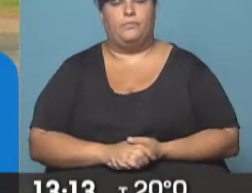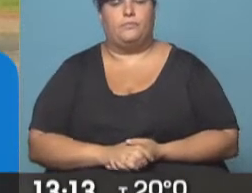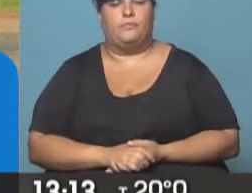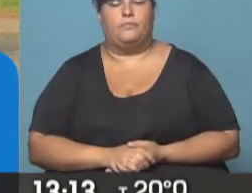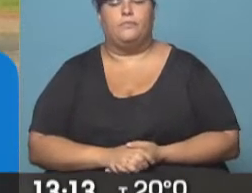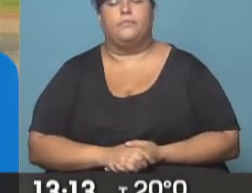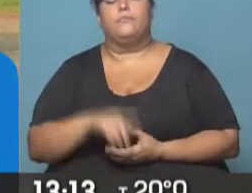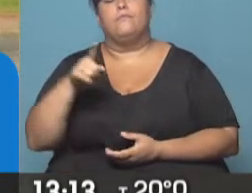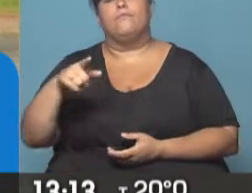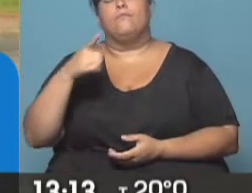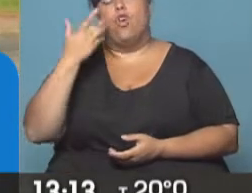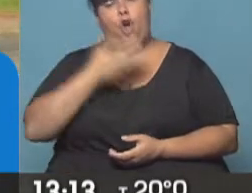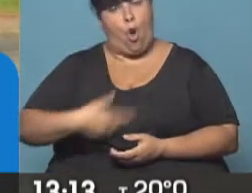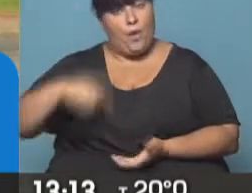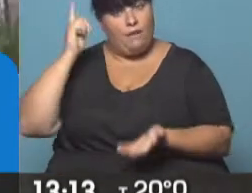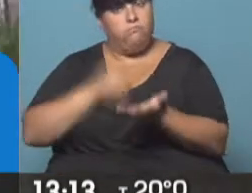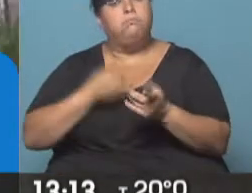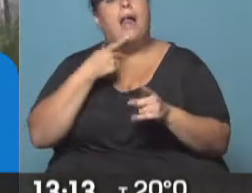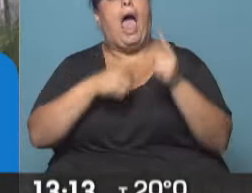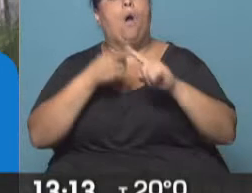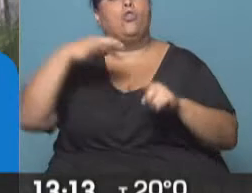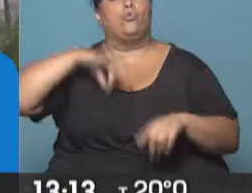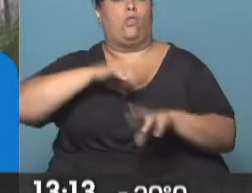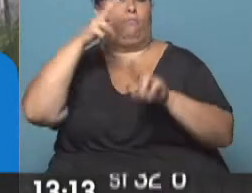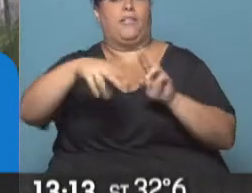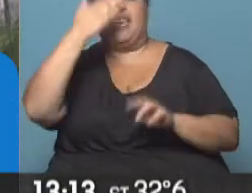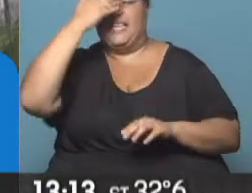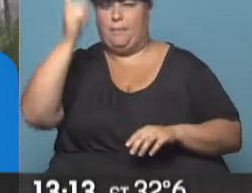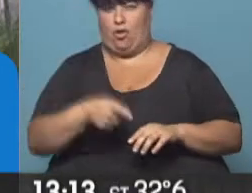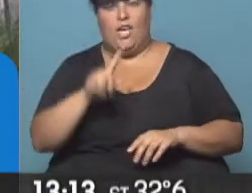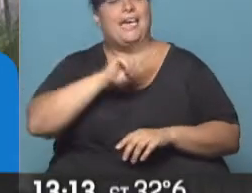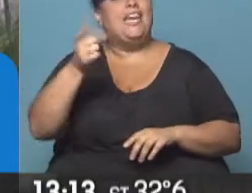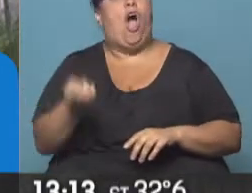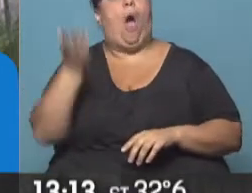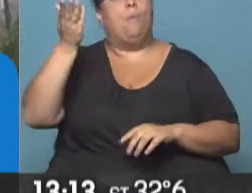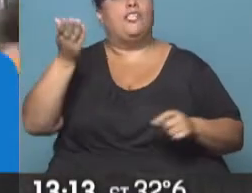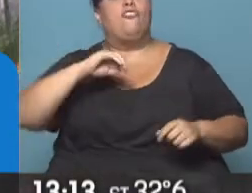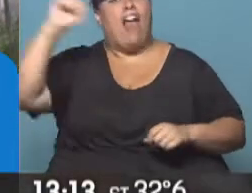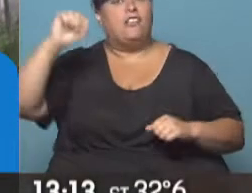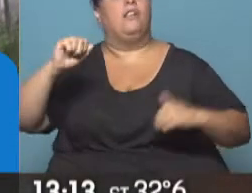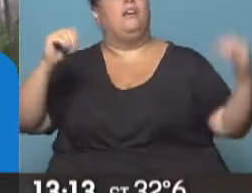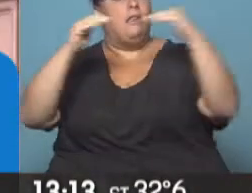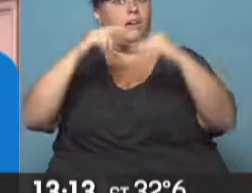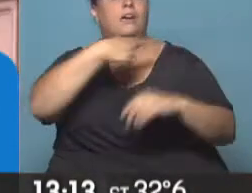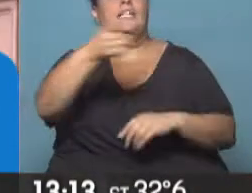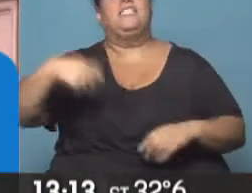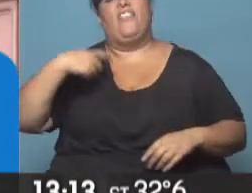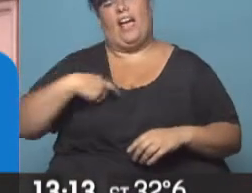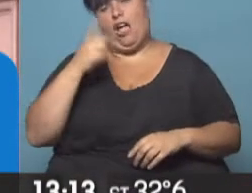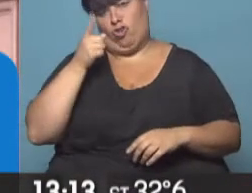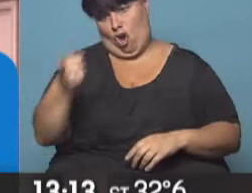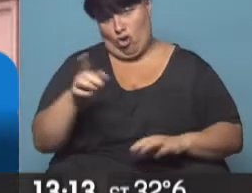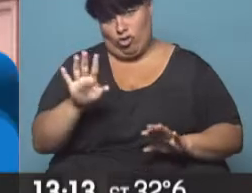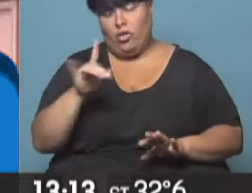de parte del gobierno para que las paritarias cierren en un 15% sin cláusula gatillo tsja generó el rechazo de varios sindicatos que